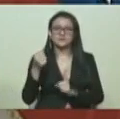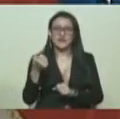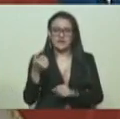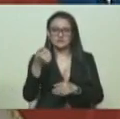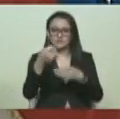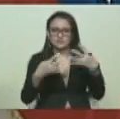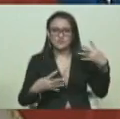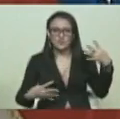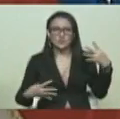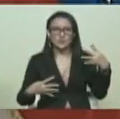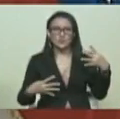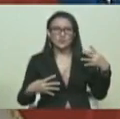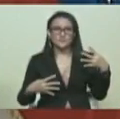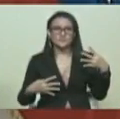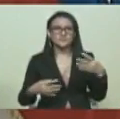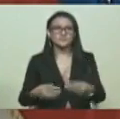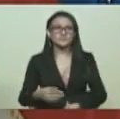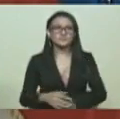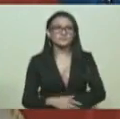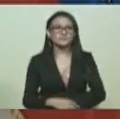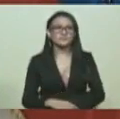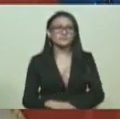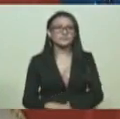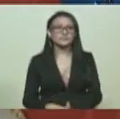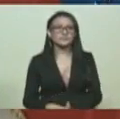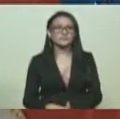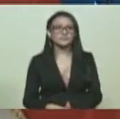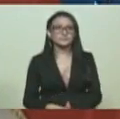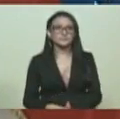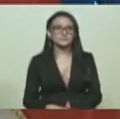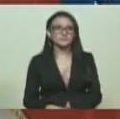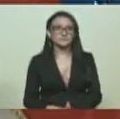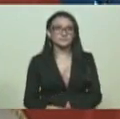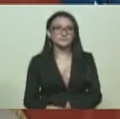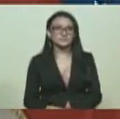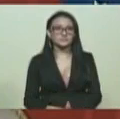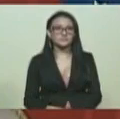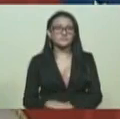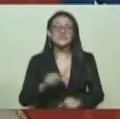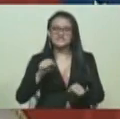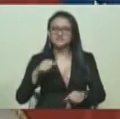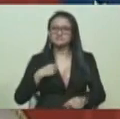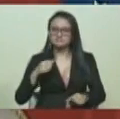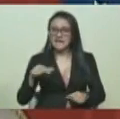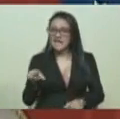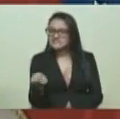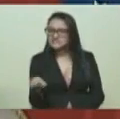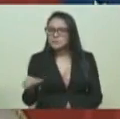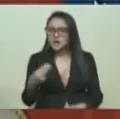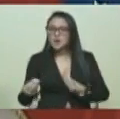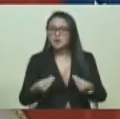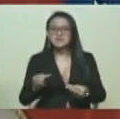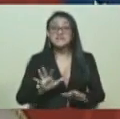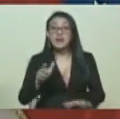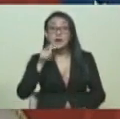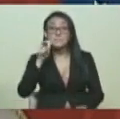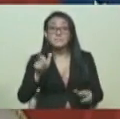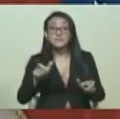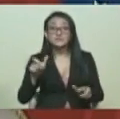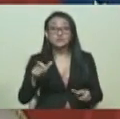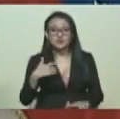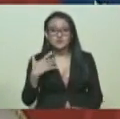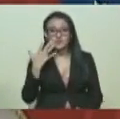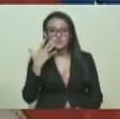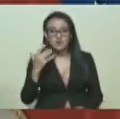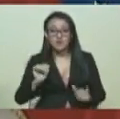de texto. Este es el Manuel. Sí, eso lo vamos a hacer esta semana. Ya la gente veo que